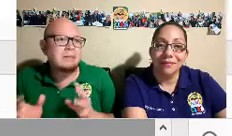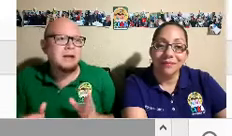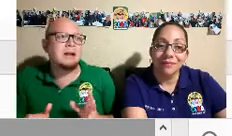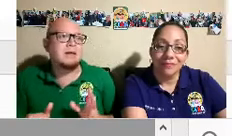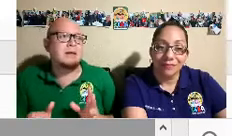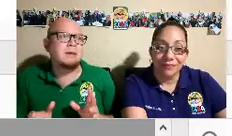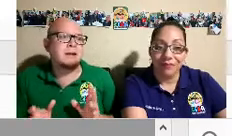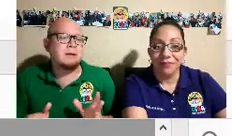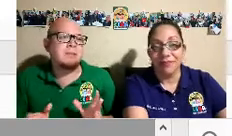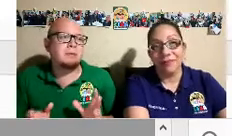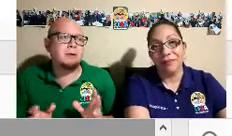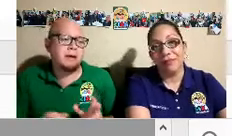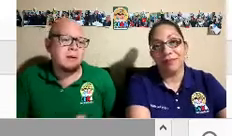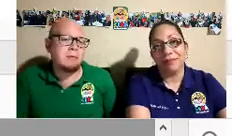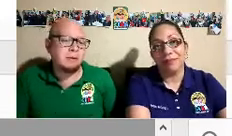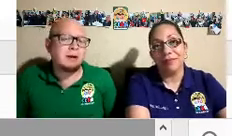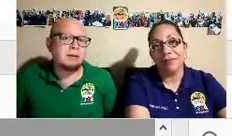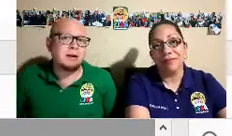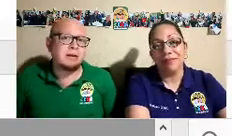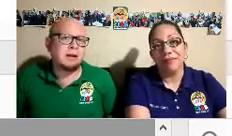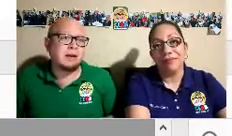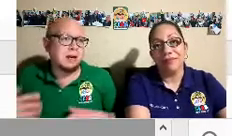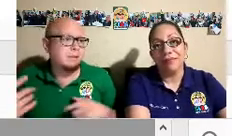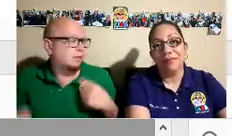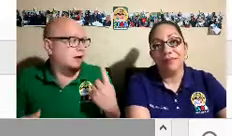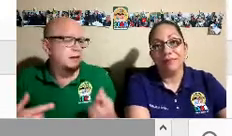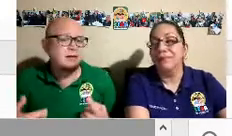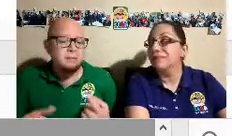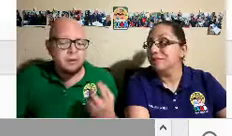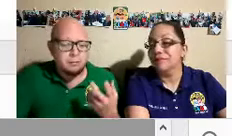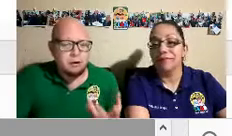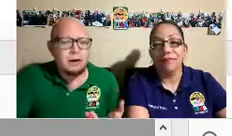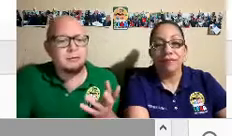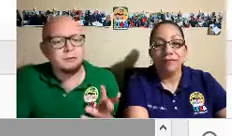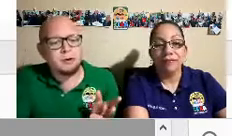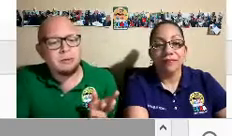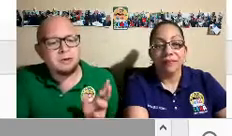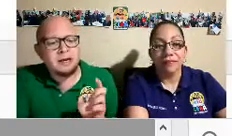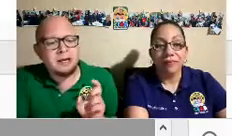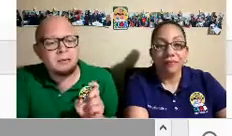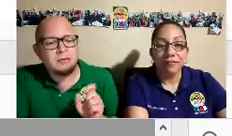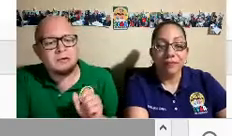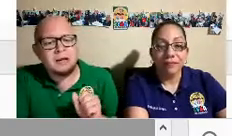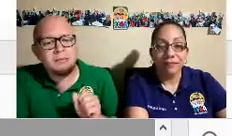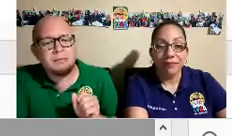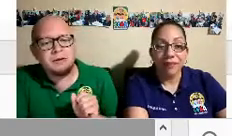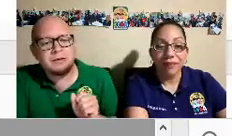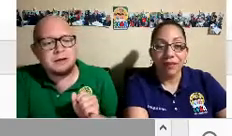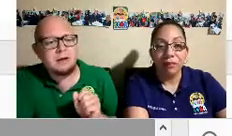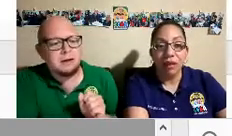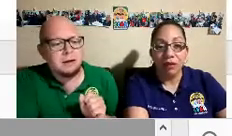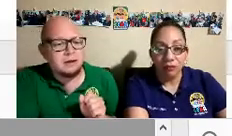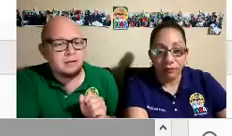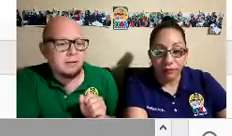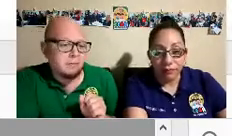y también le va a servir porque ya vamos a plasmar de qué mensaje es. Por ejemplo, supongamos que elegimos el lápiz